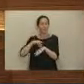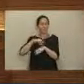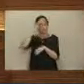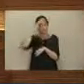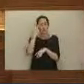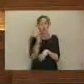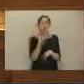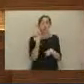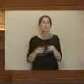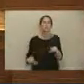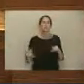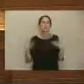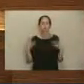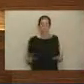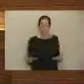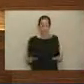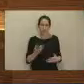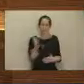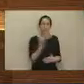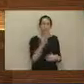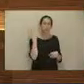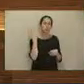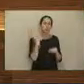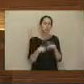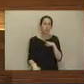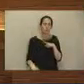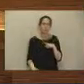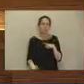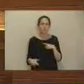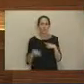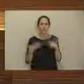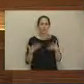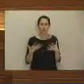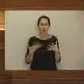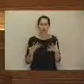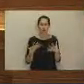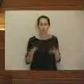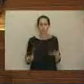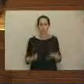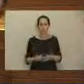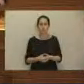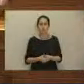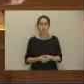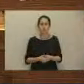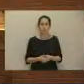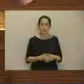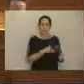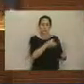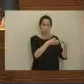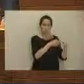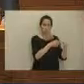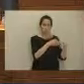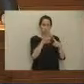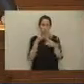elemento claro, el elemento diferencial, el elemento que los hace completamente distintos y por los que ha sido